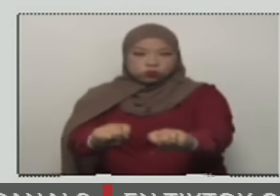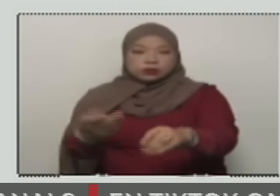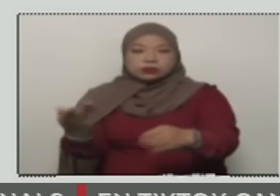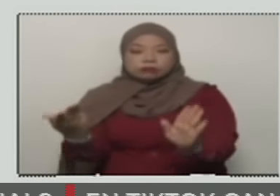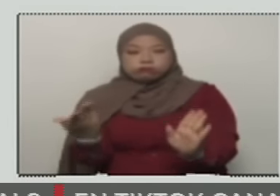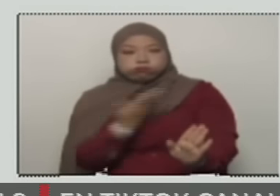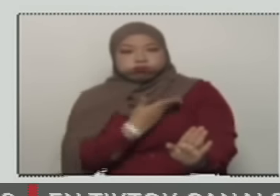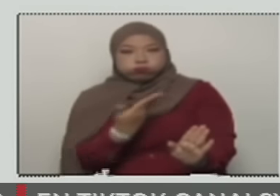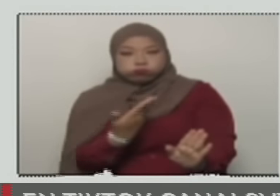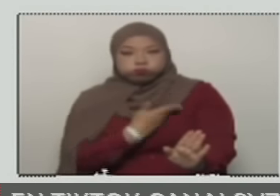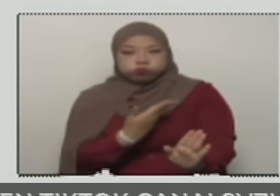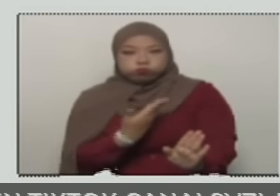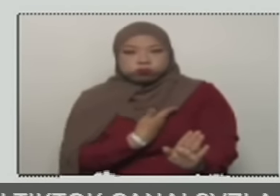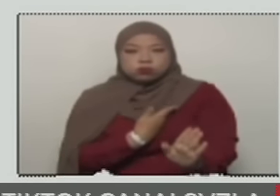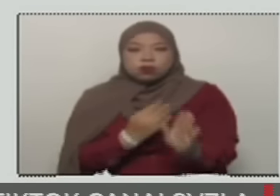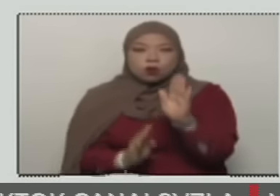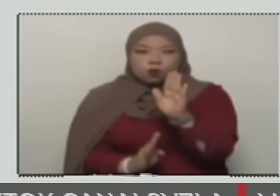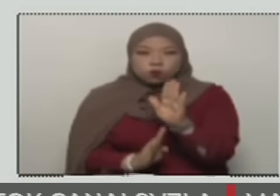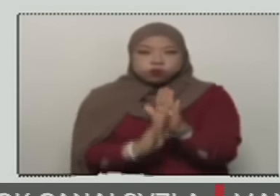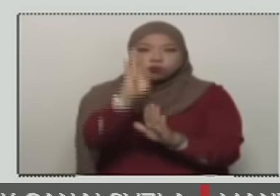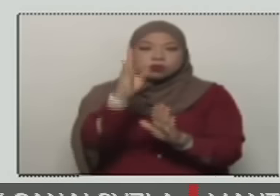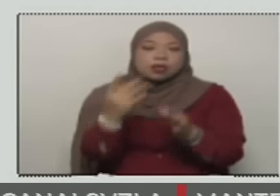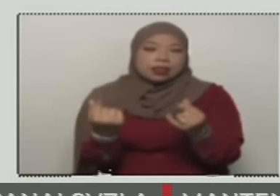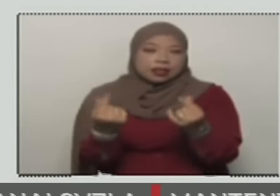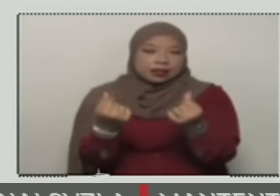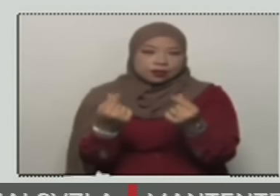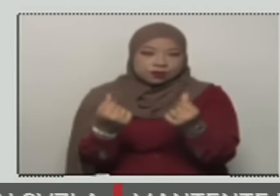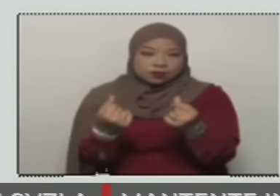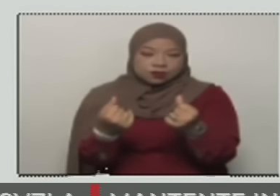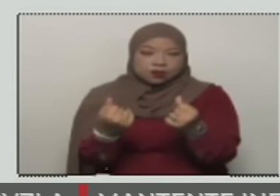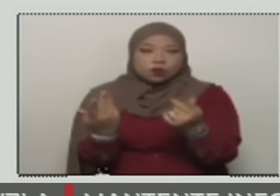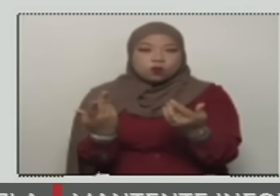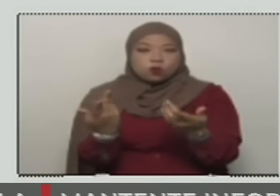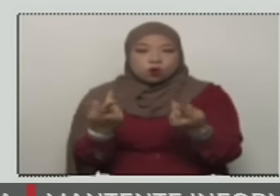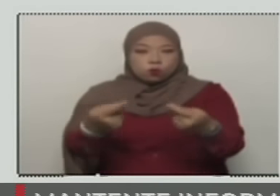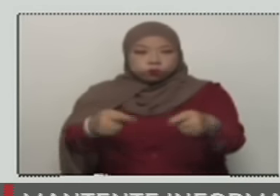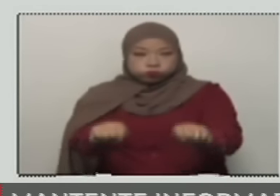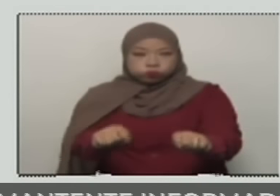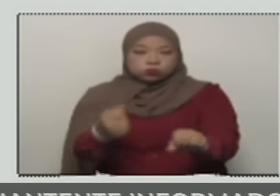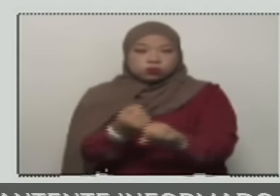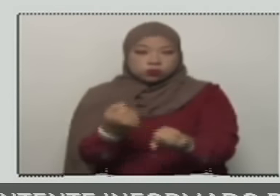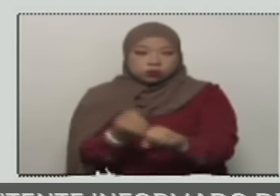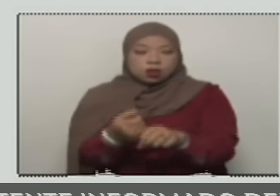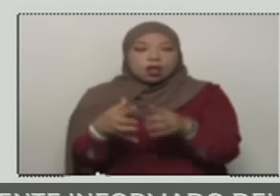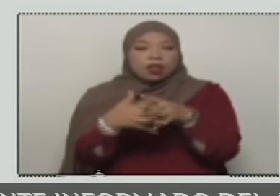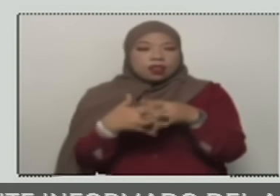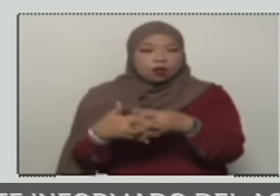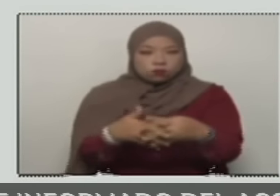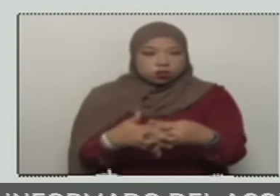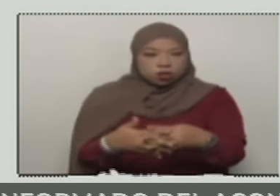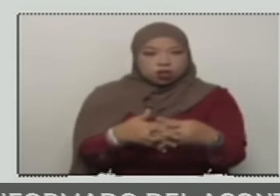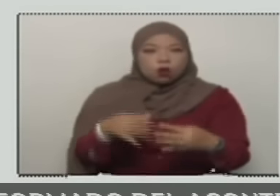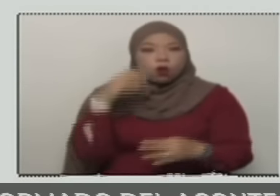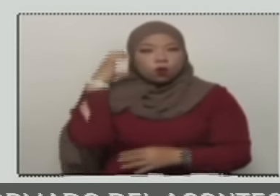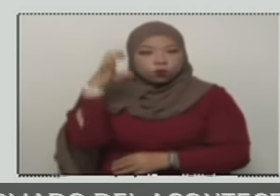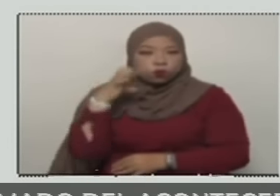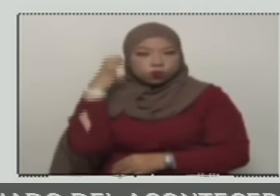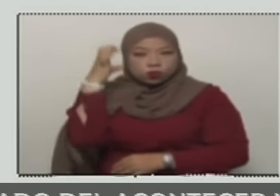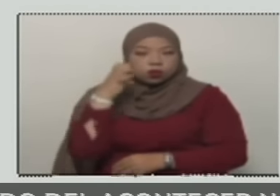sancionados, están creciendo económicamente, y los sancionadores, pienso yo en los Estados Unidos y en la Unión